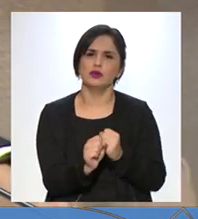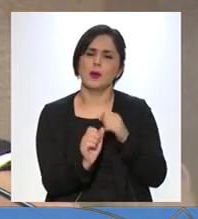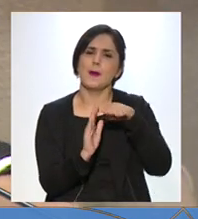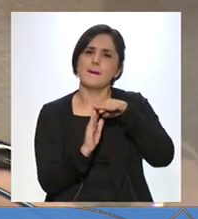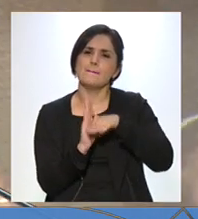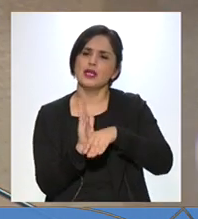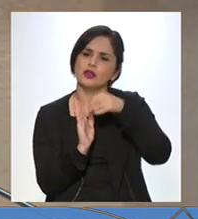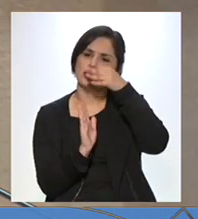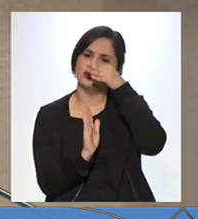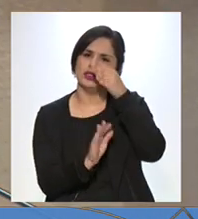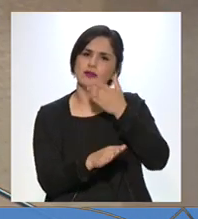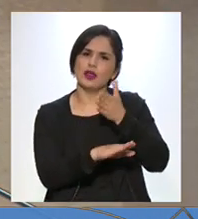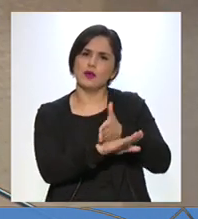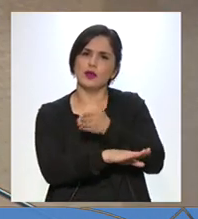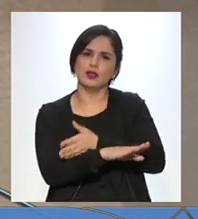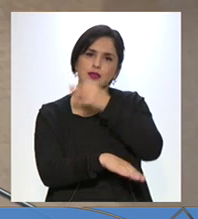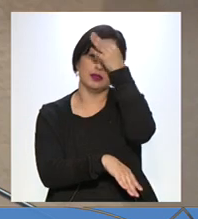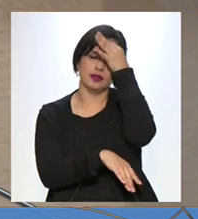a la pandemia.